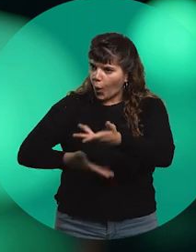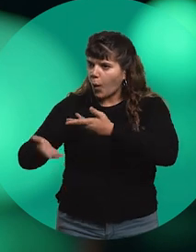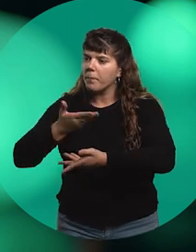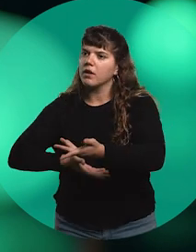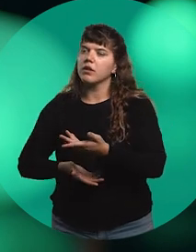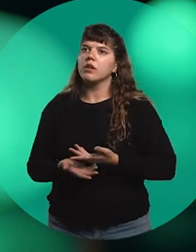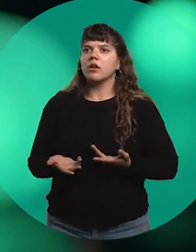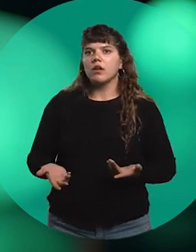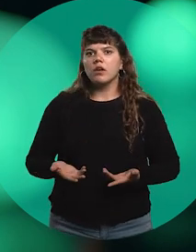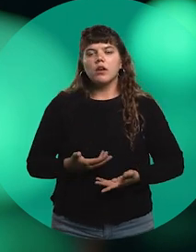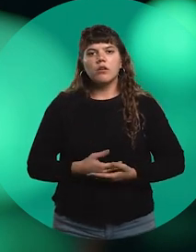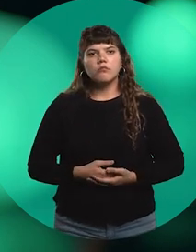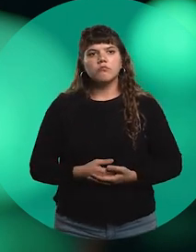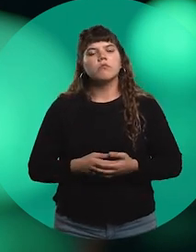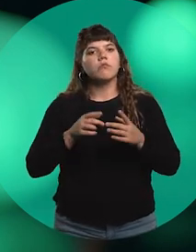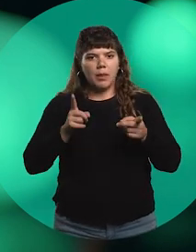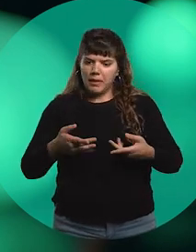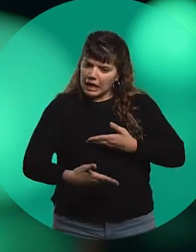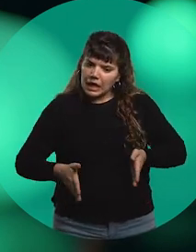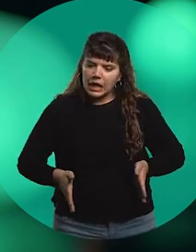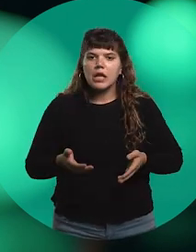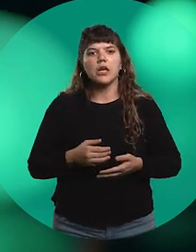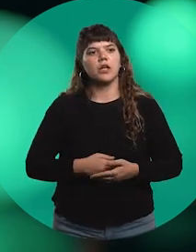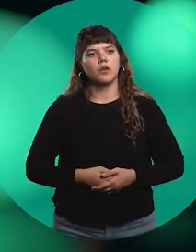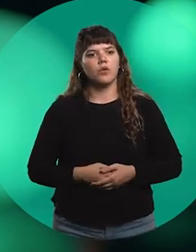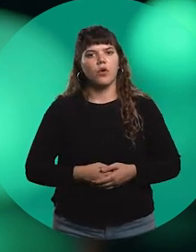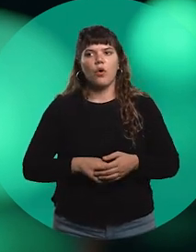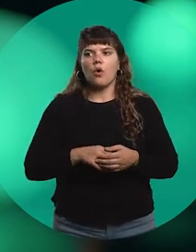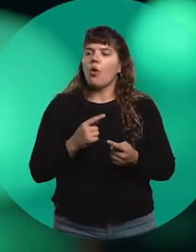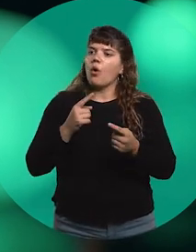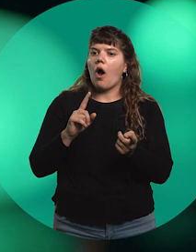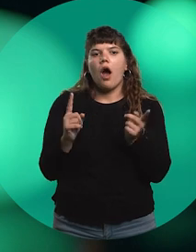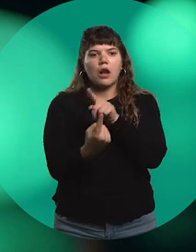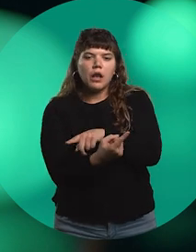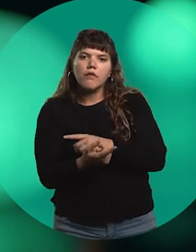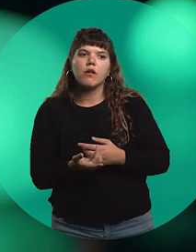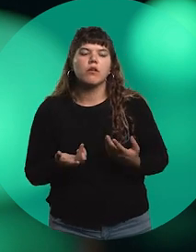cooperativismo, cuestiones de género y lo opuesto,